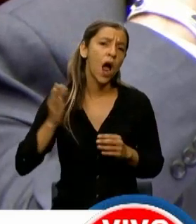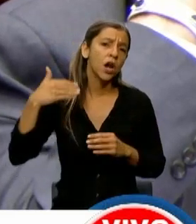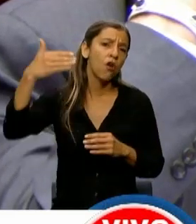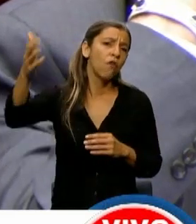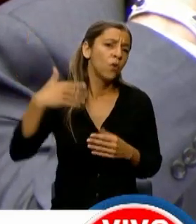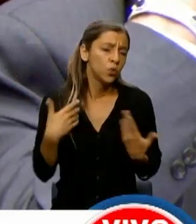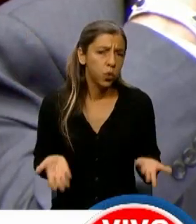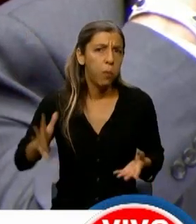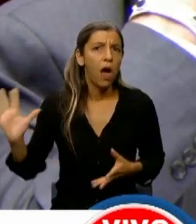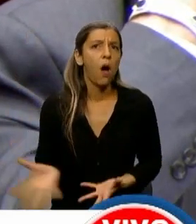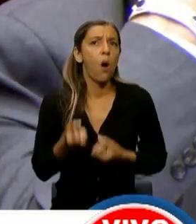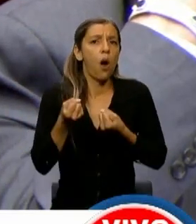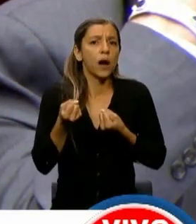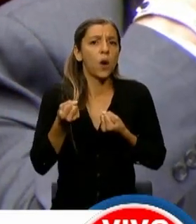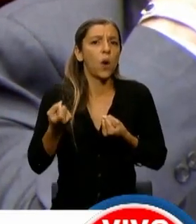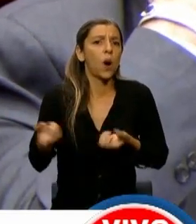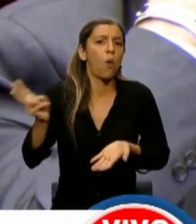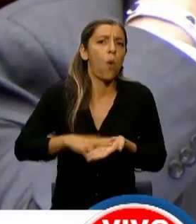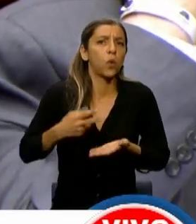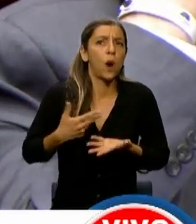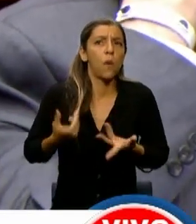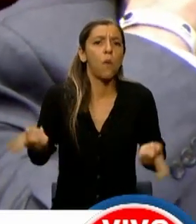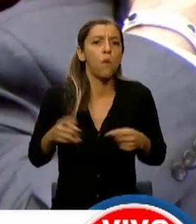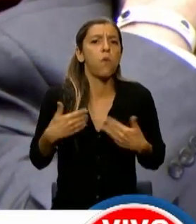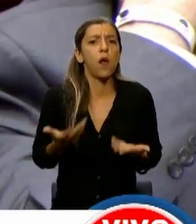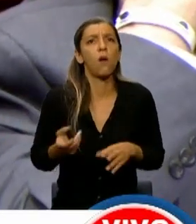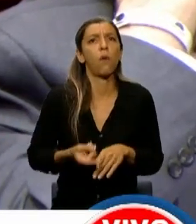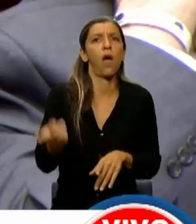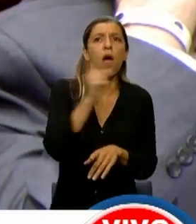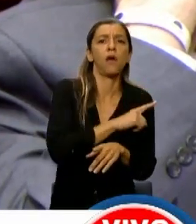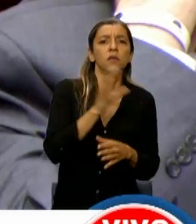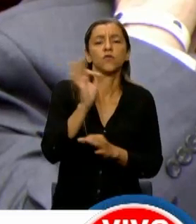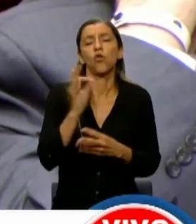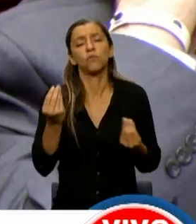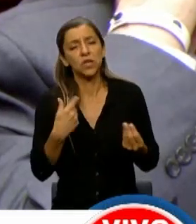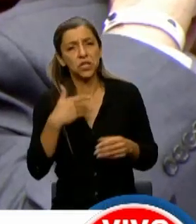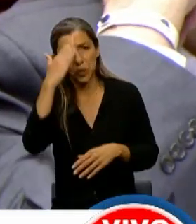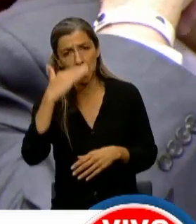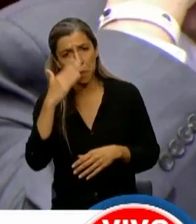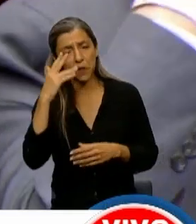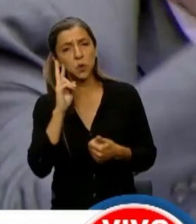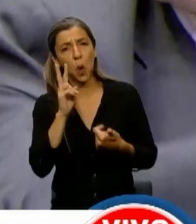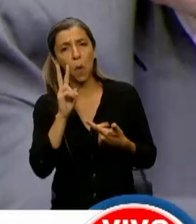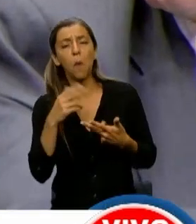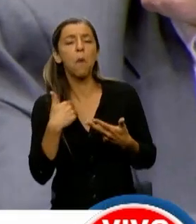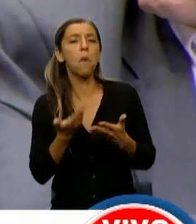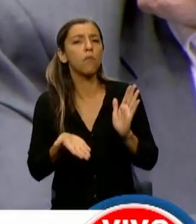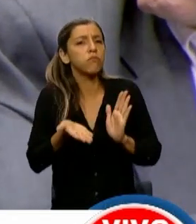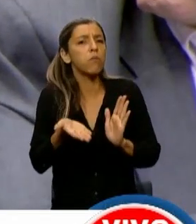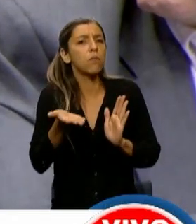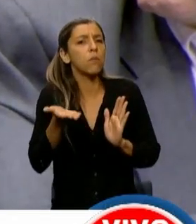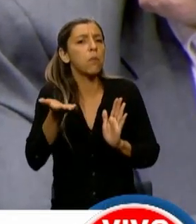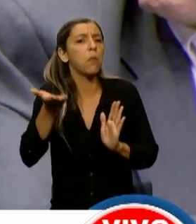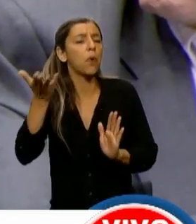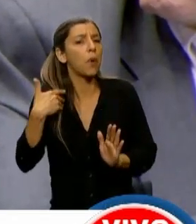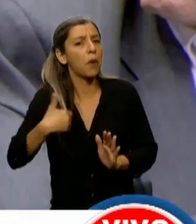Argentina en recuperar la caída anterior? Y lo que uno va viendo mes a mes es una reactivación